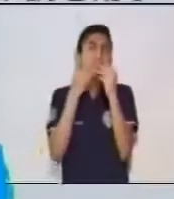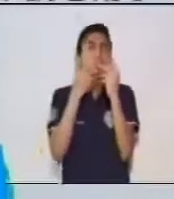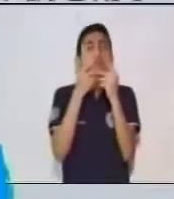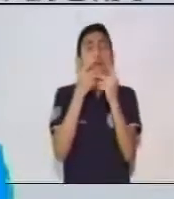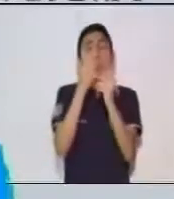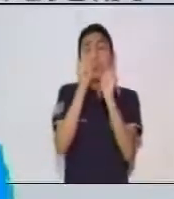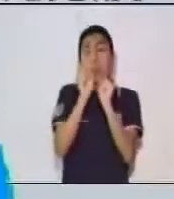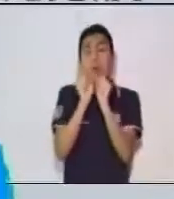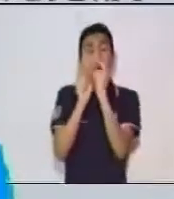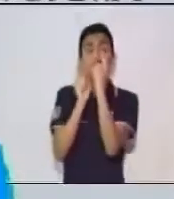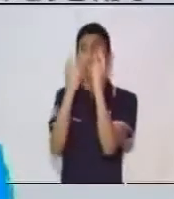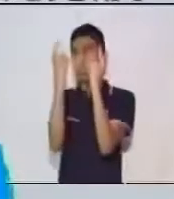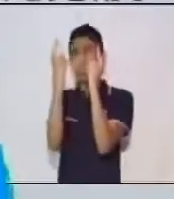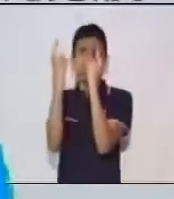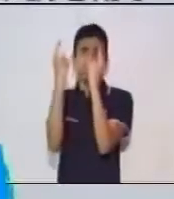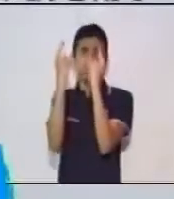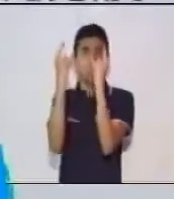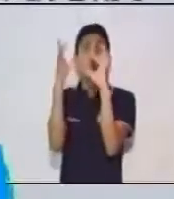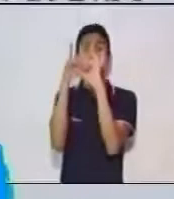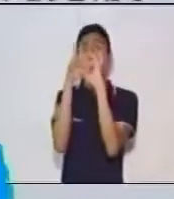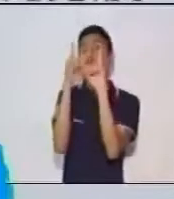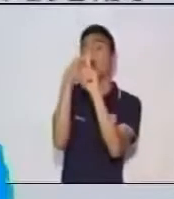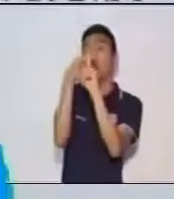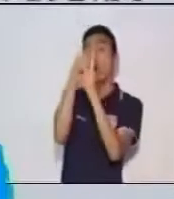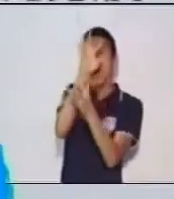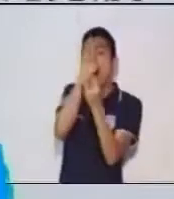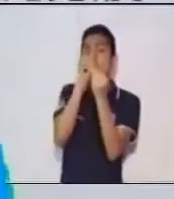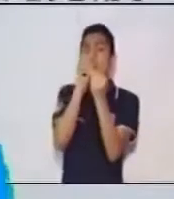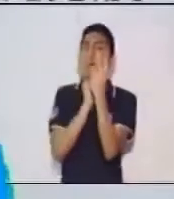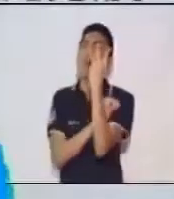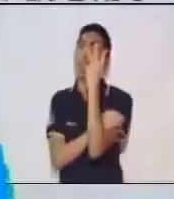que sumados nos den 4.